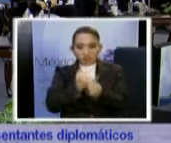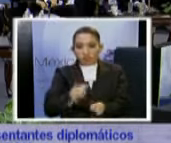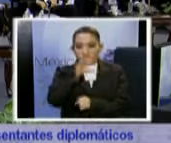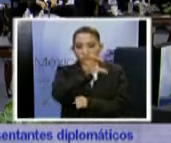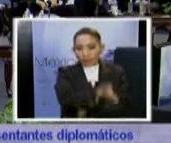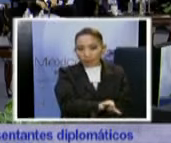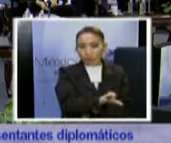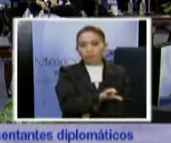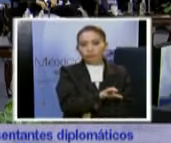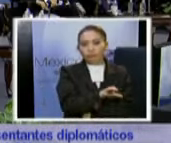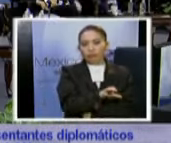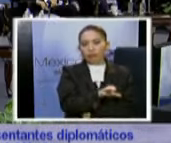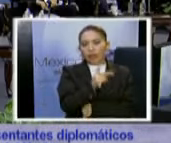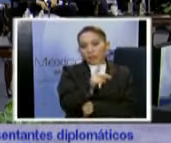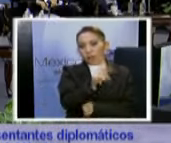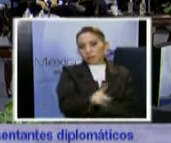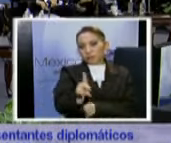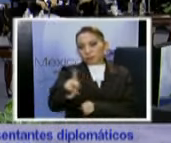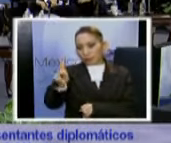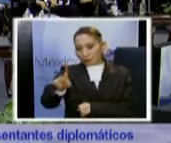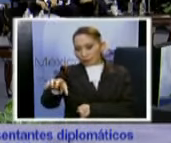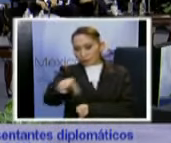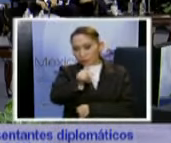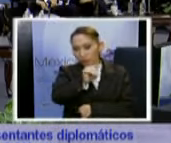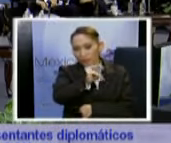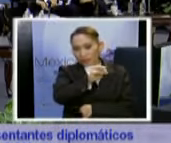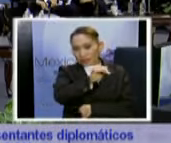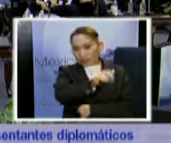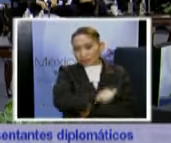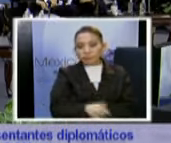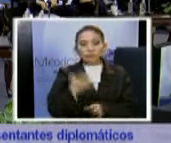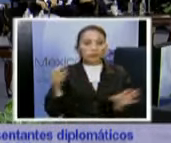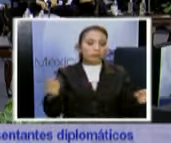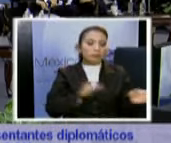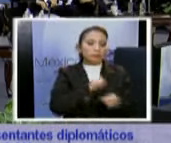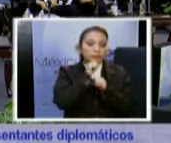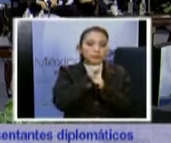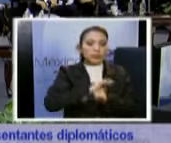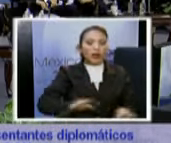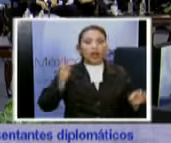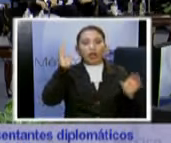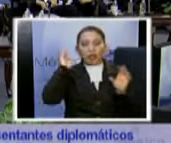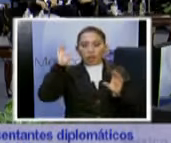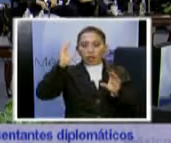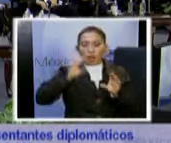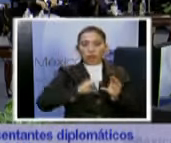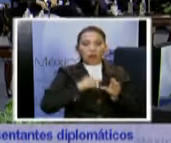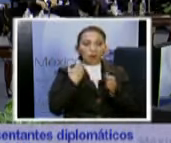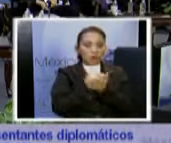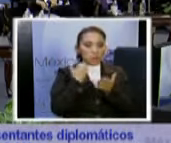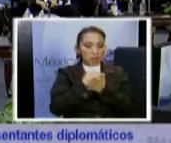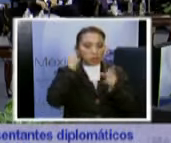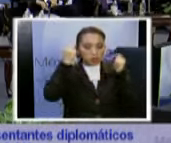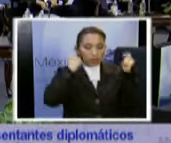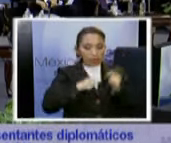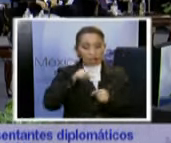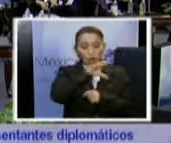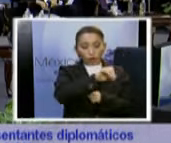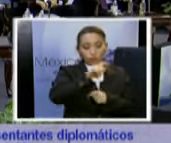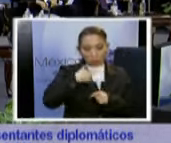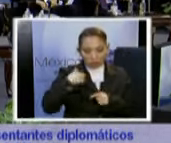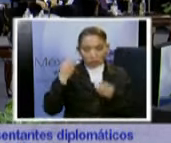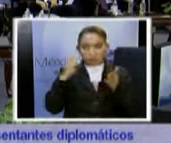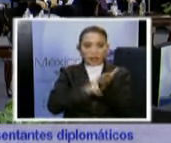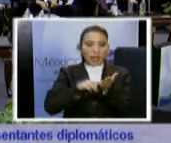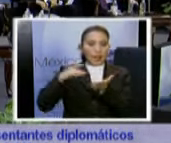gestión de las provincias. En cuanto a promoción económica y turística, los consulados contamos con el valioso